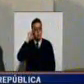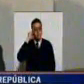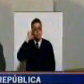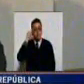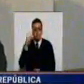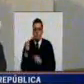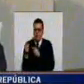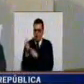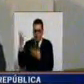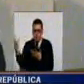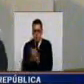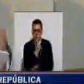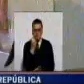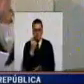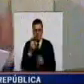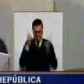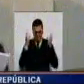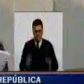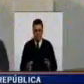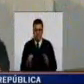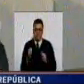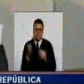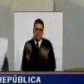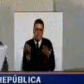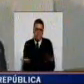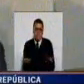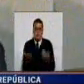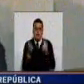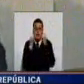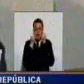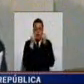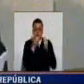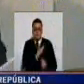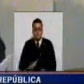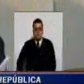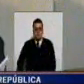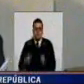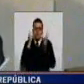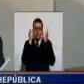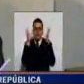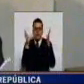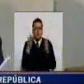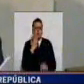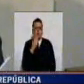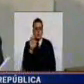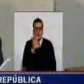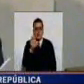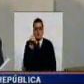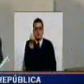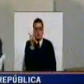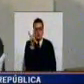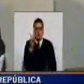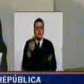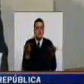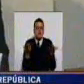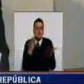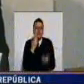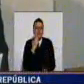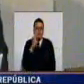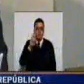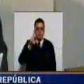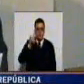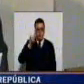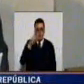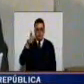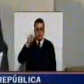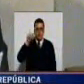el país. El presidente Santos, y esto es increíble porque es de enero 12, en Blue Radio, cuando ya los